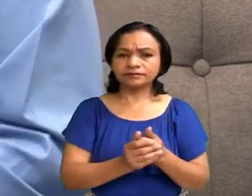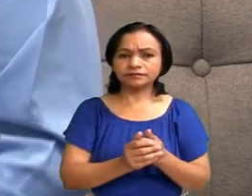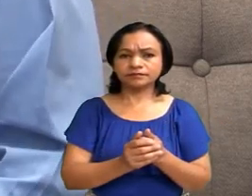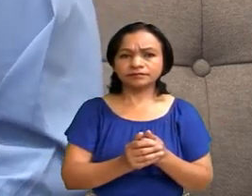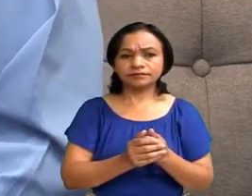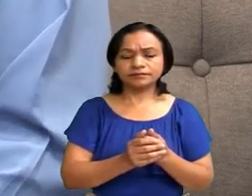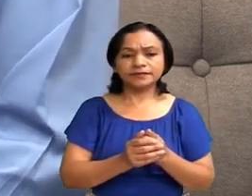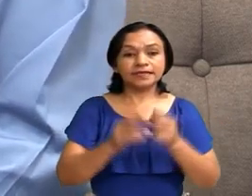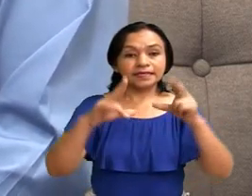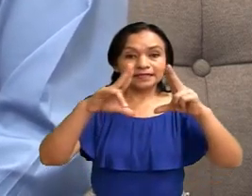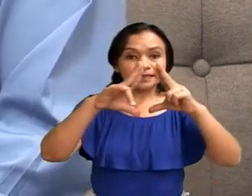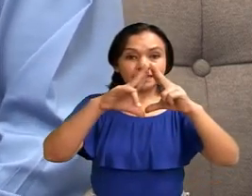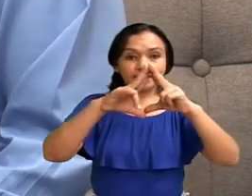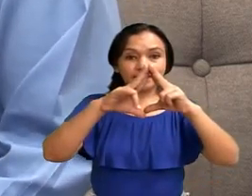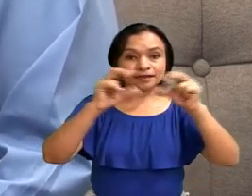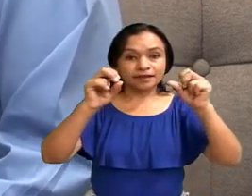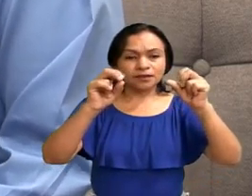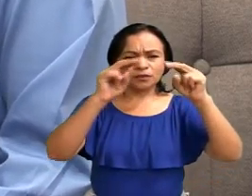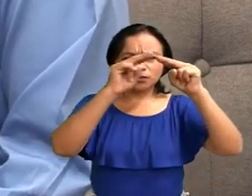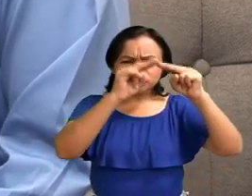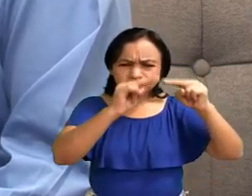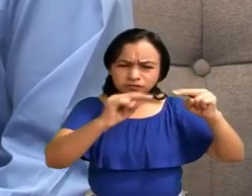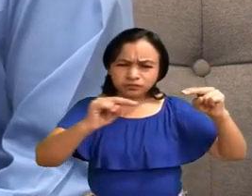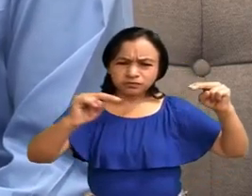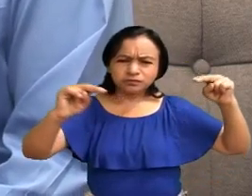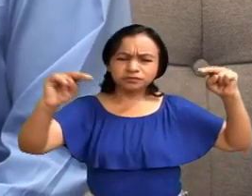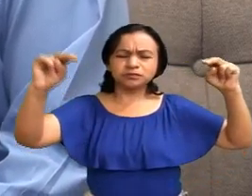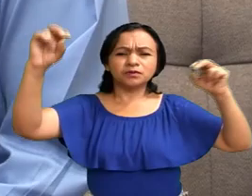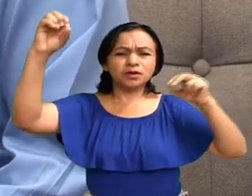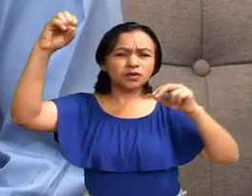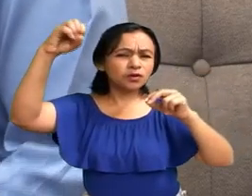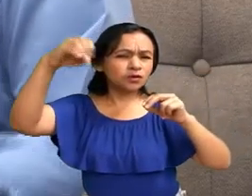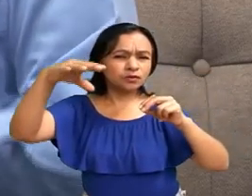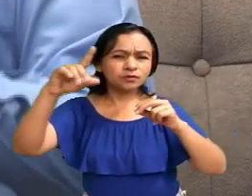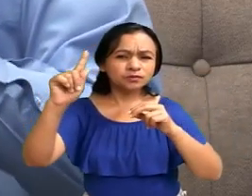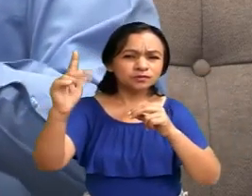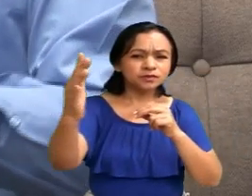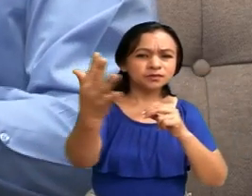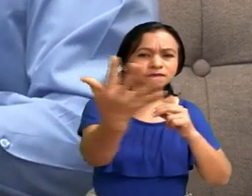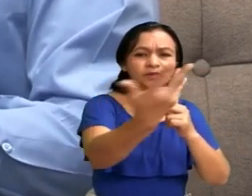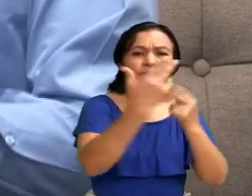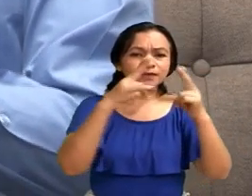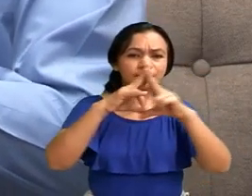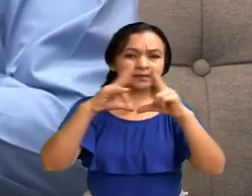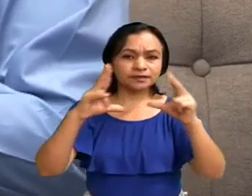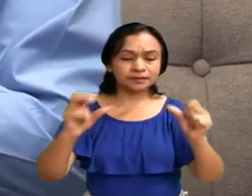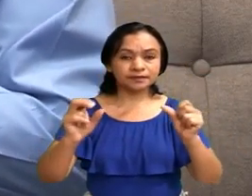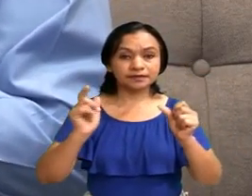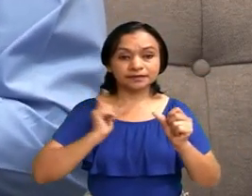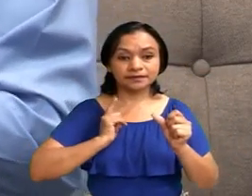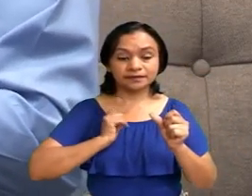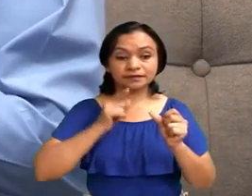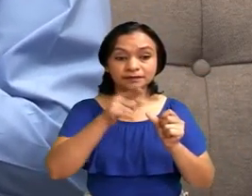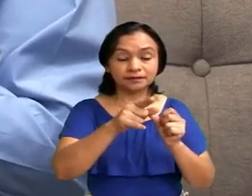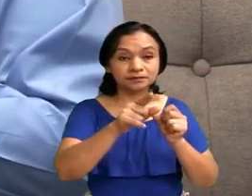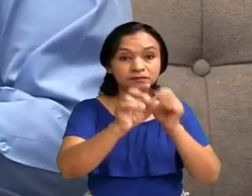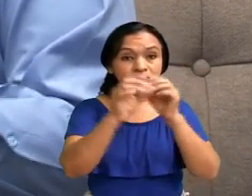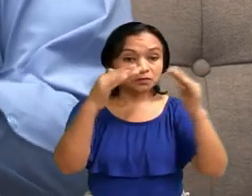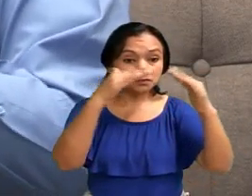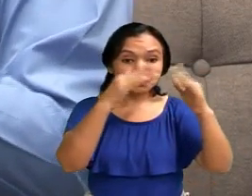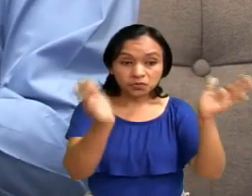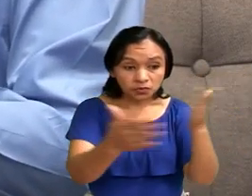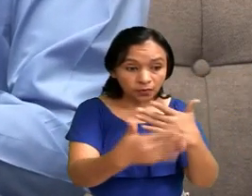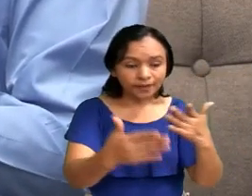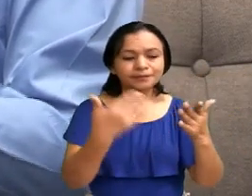electrificar el país, aumentar la cobertura eléctrica, ¿qué significa? Bueno, llevar energía donde no hay